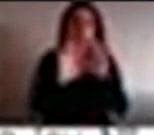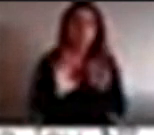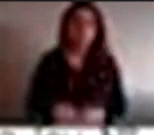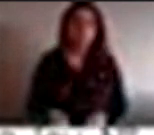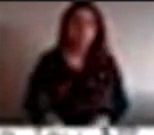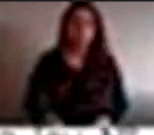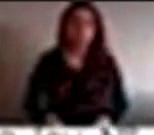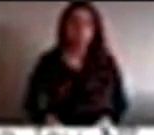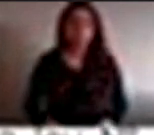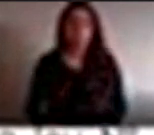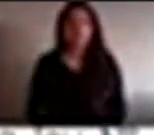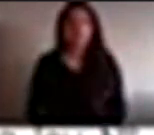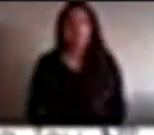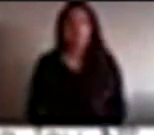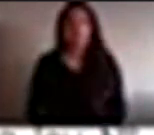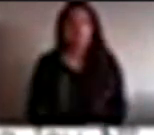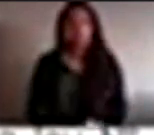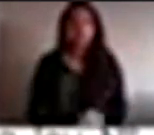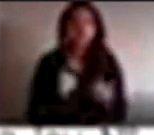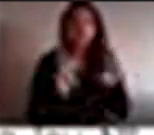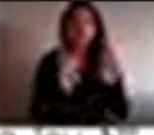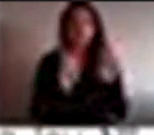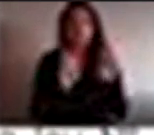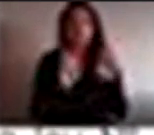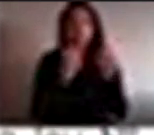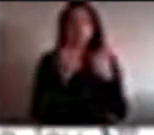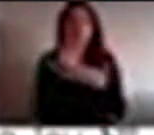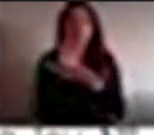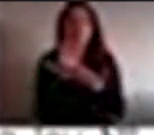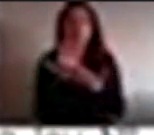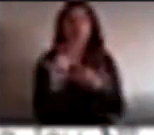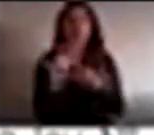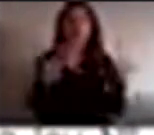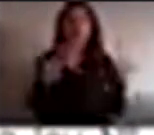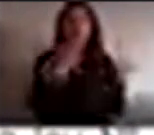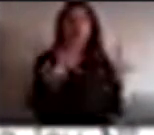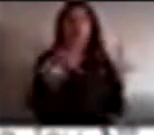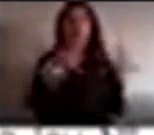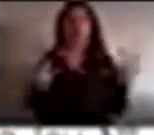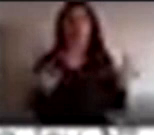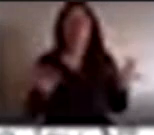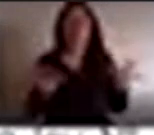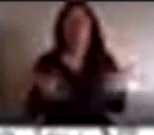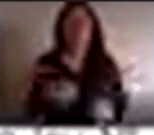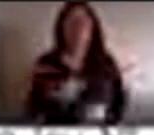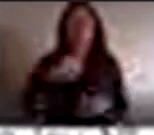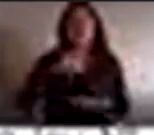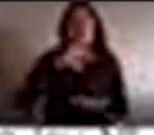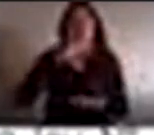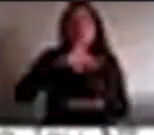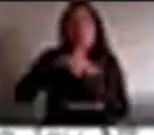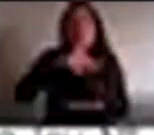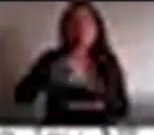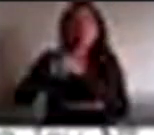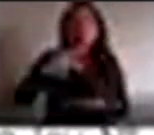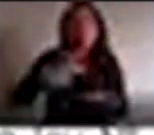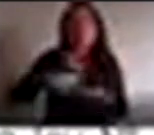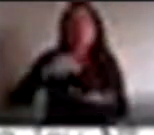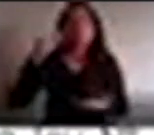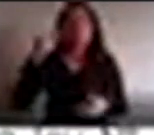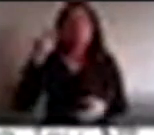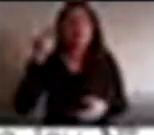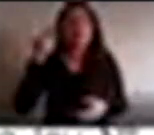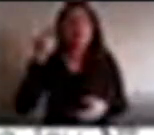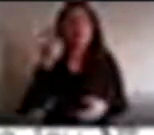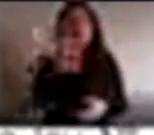Y siguiendo con la caracterización de trabajadores, tenemos que 18.999 son chilenos, 530